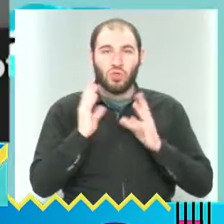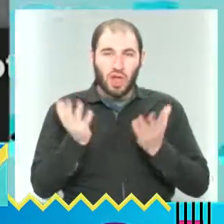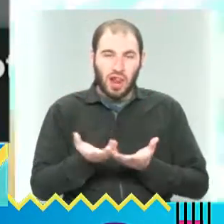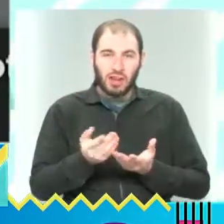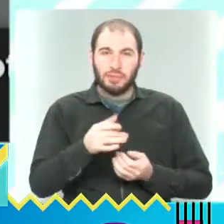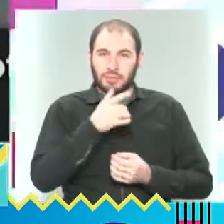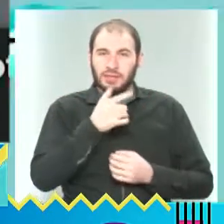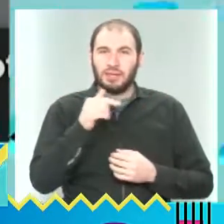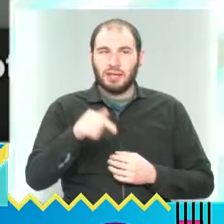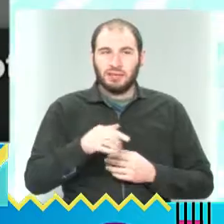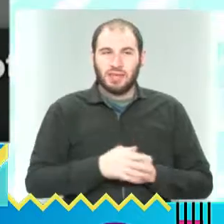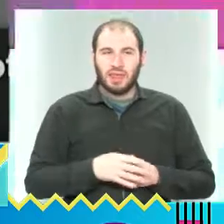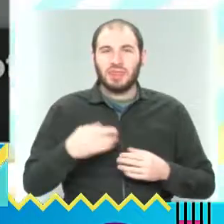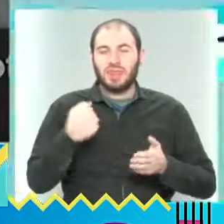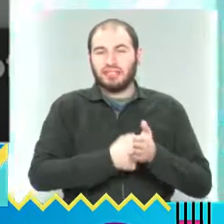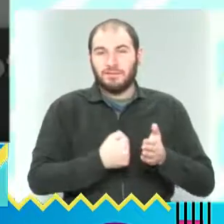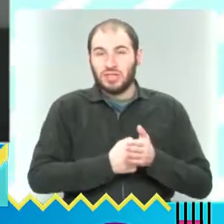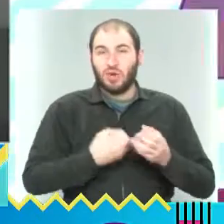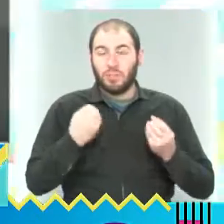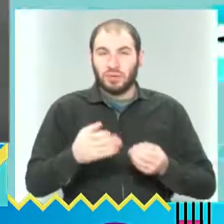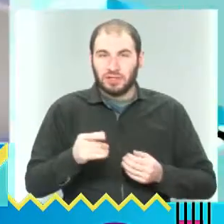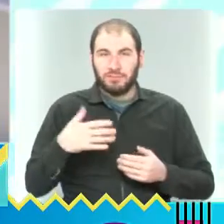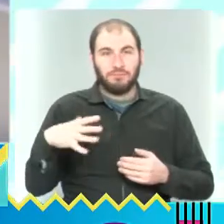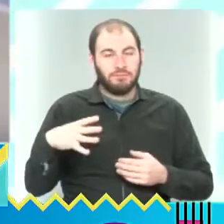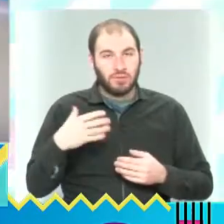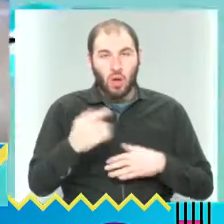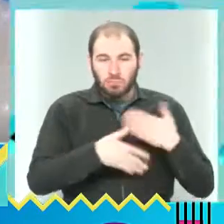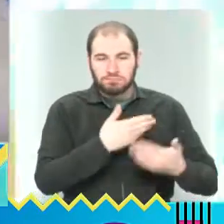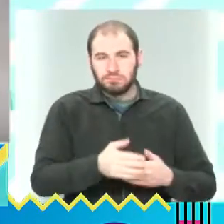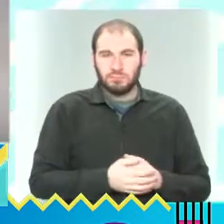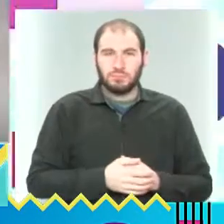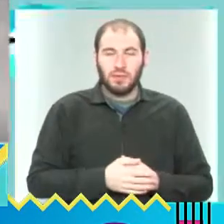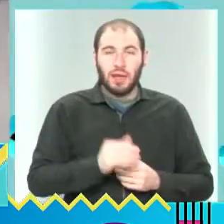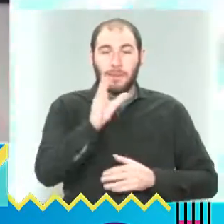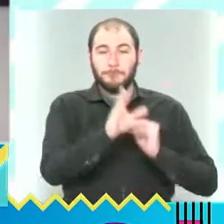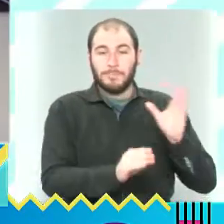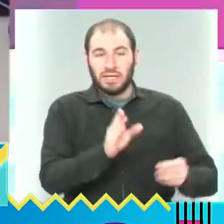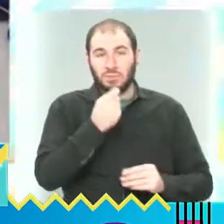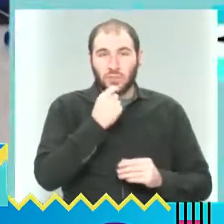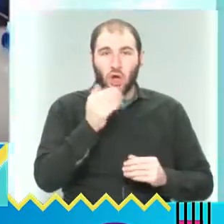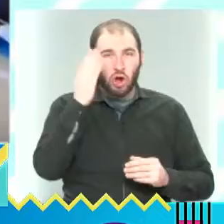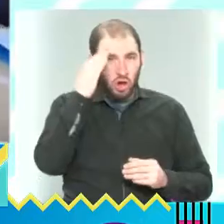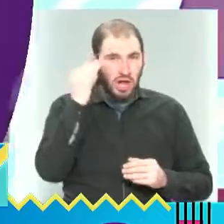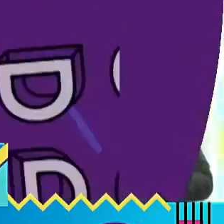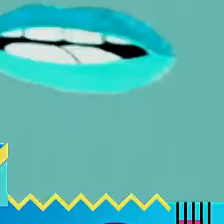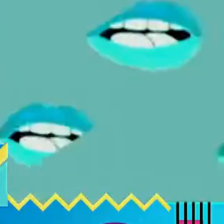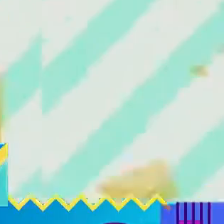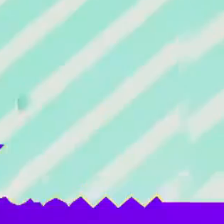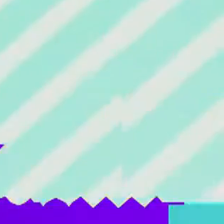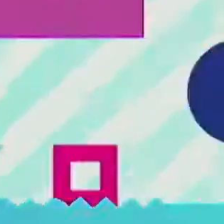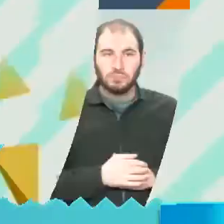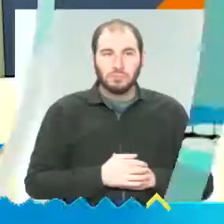yo creo que es uno de los grandes desafíos, porque seguimos todavía, pasamos de países como Corea,